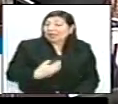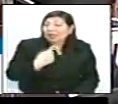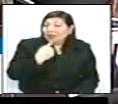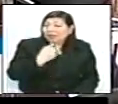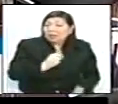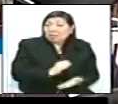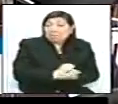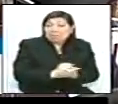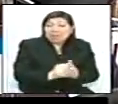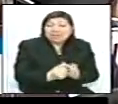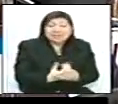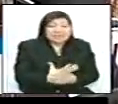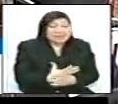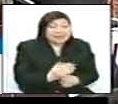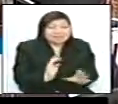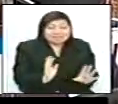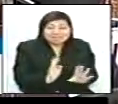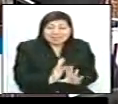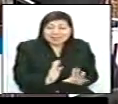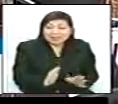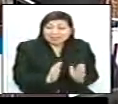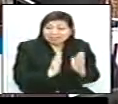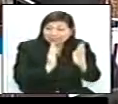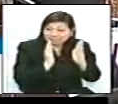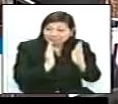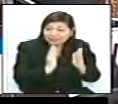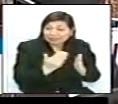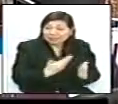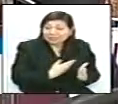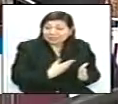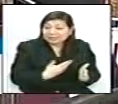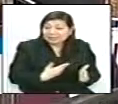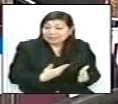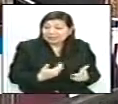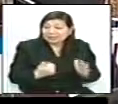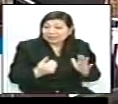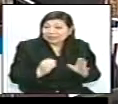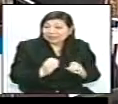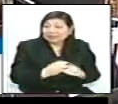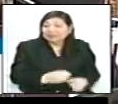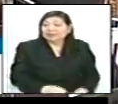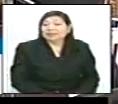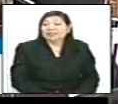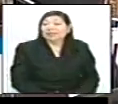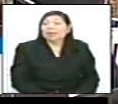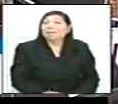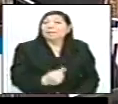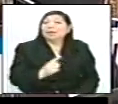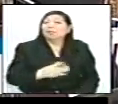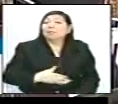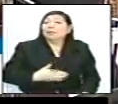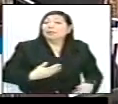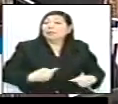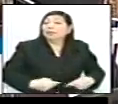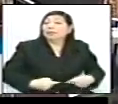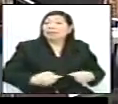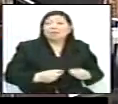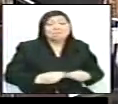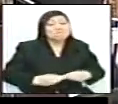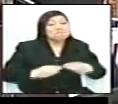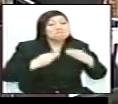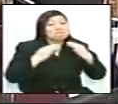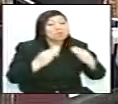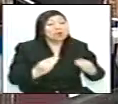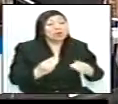ser en septiembre, y no es una arbitrariedad del Ejecutivo. Nos ha dado 60 días para poder discutir, madurar y tomar